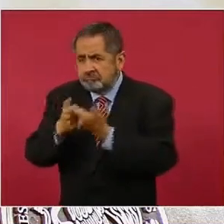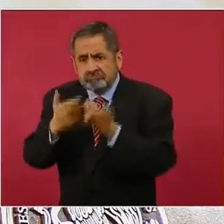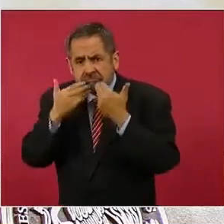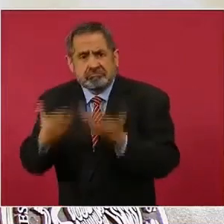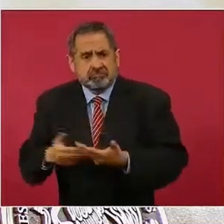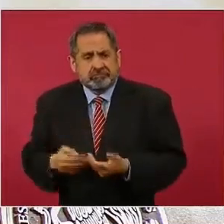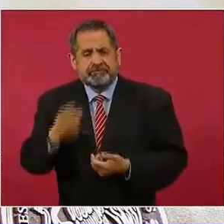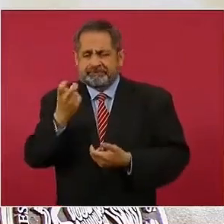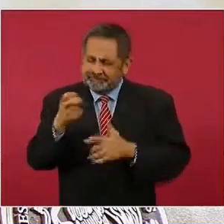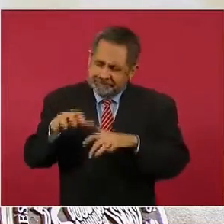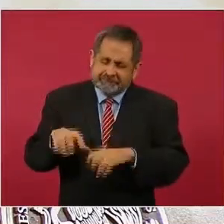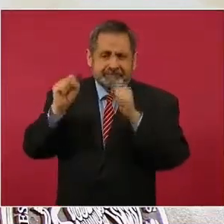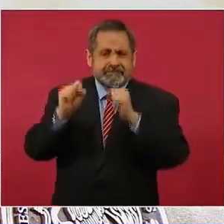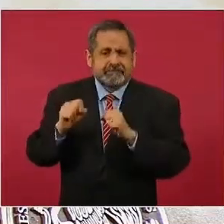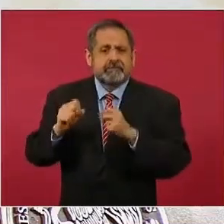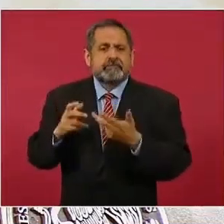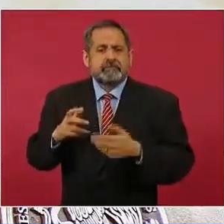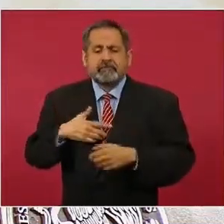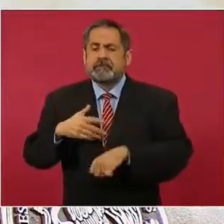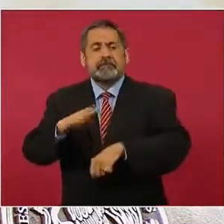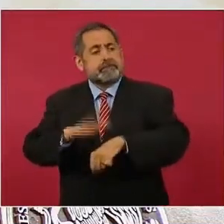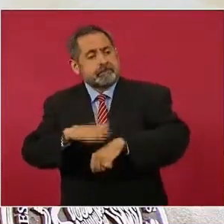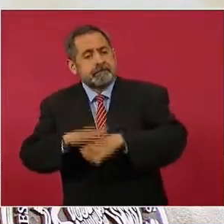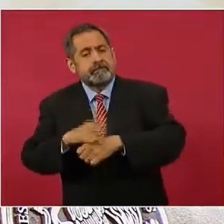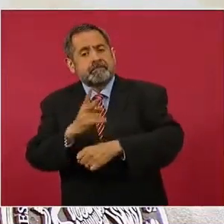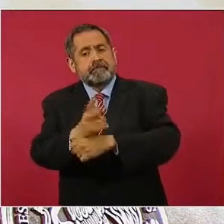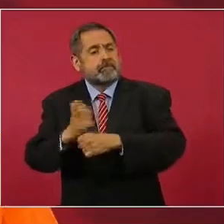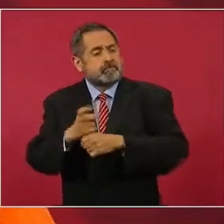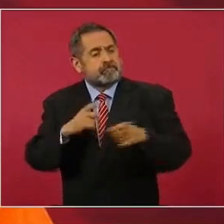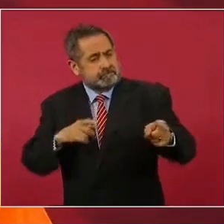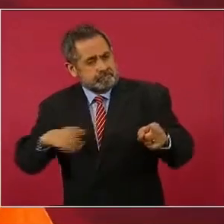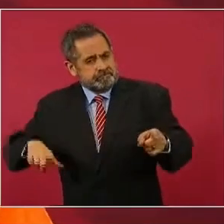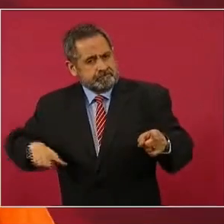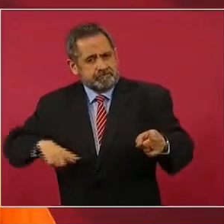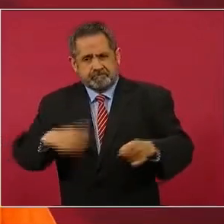Vamos a recuperar, invitamos al gobierno de la Cuarta